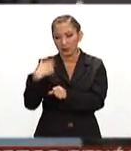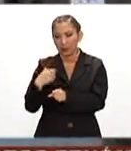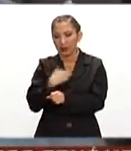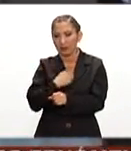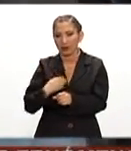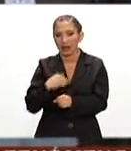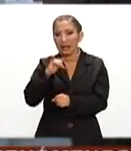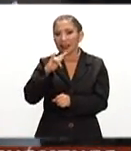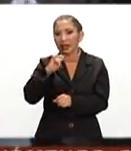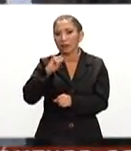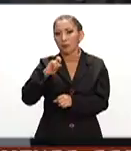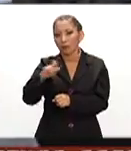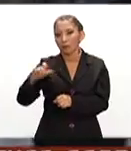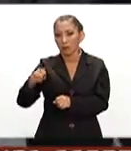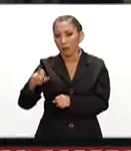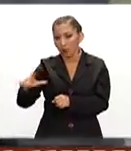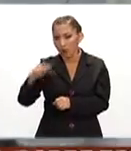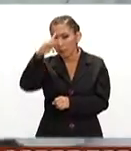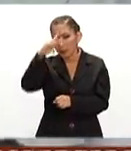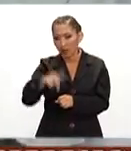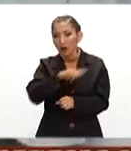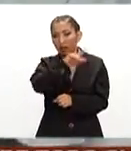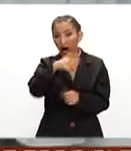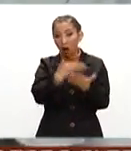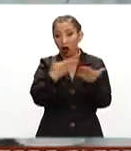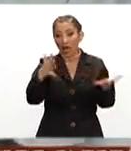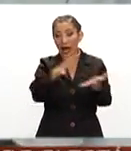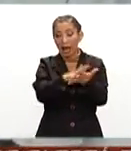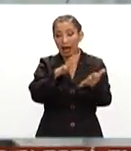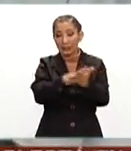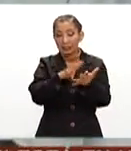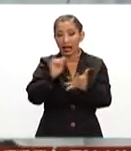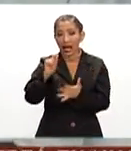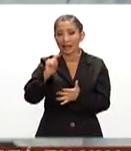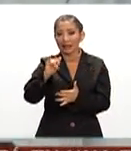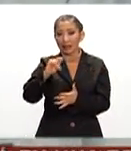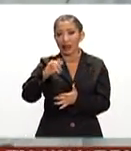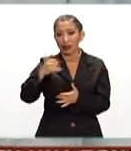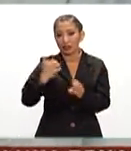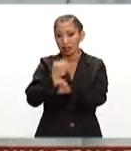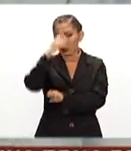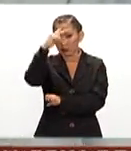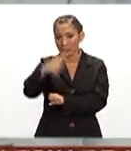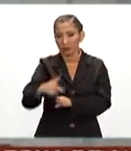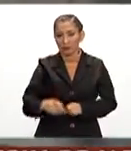adscritos a Interpol México, y fue llevado al penal de máxima seguridad del Altiplano, en el